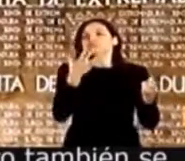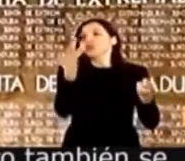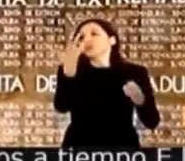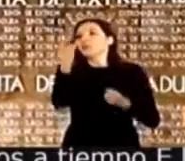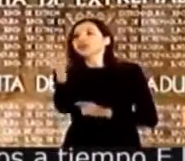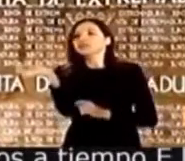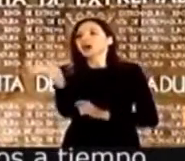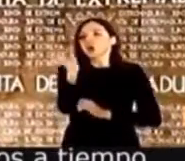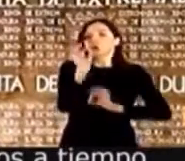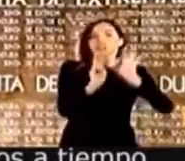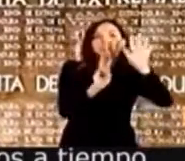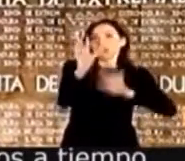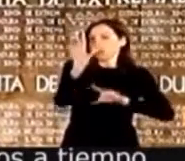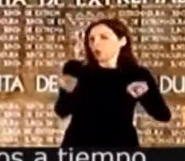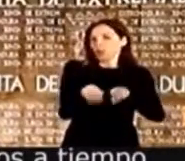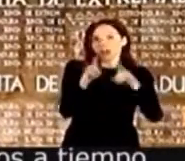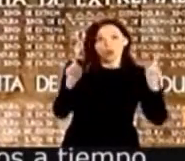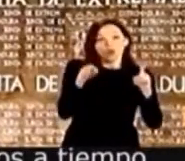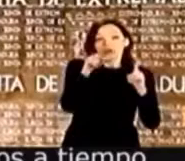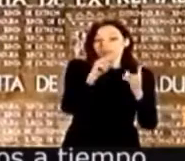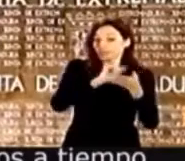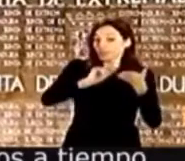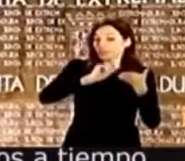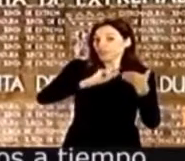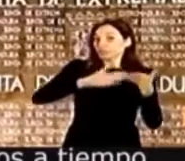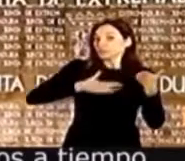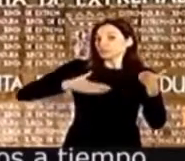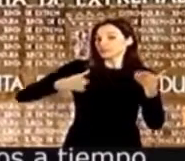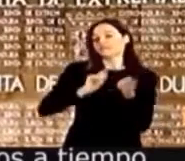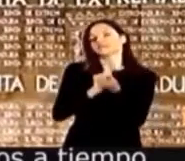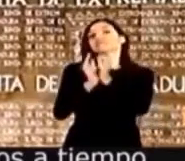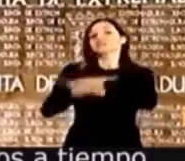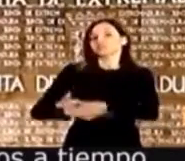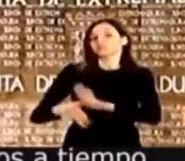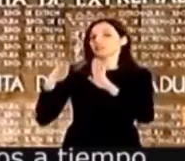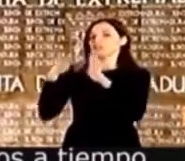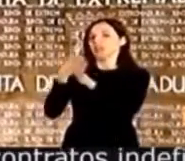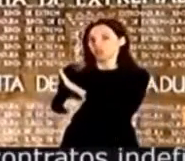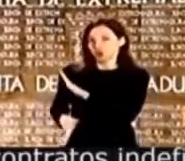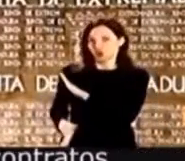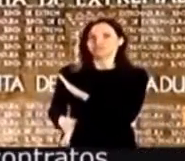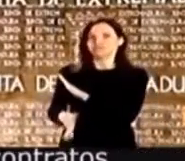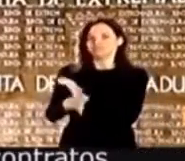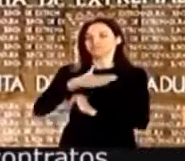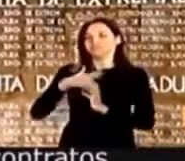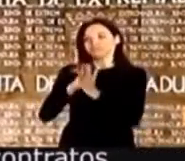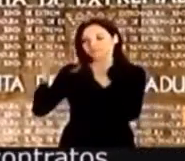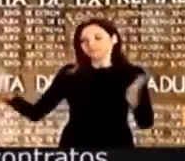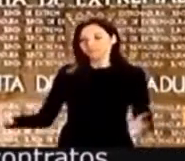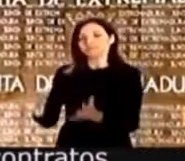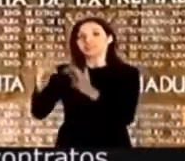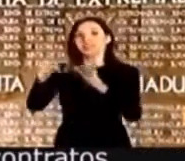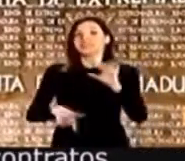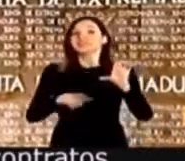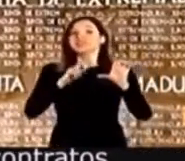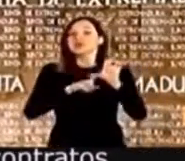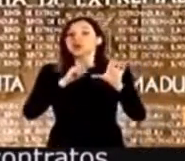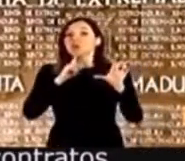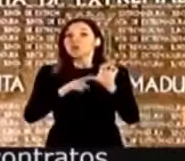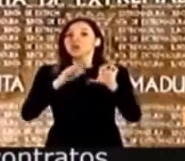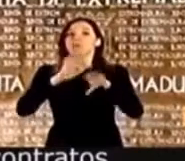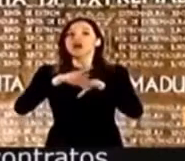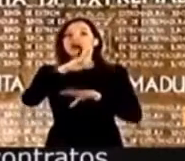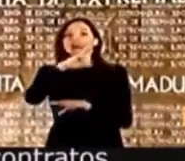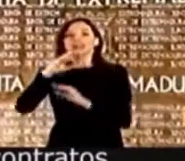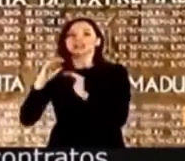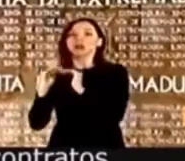50 o del 75, en contratos indefinidos. Fomentar la contratación indefinida en Extremadura es la